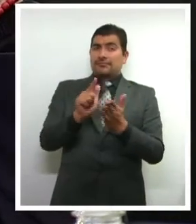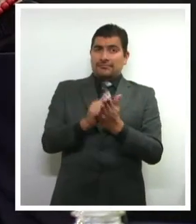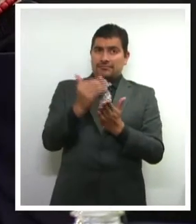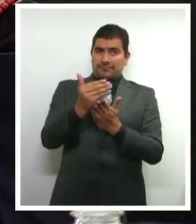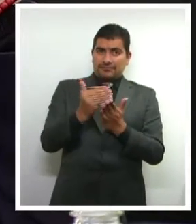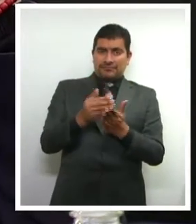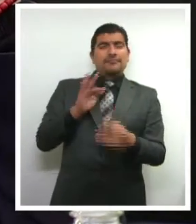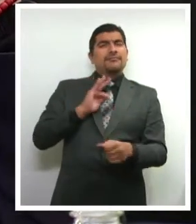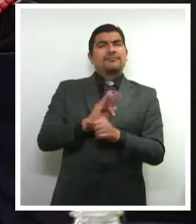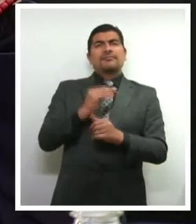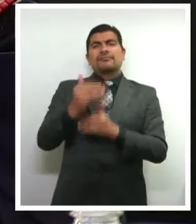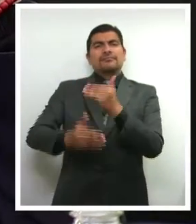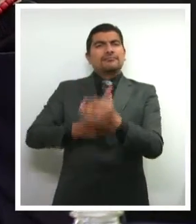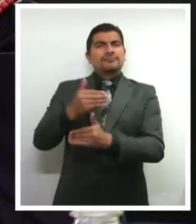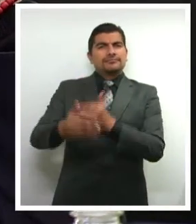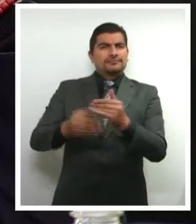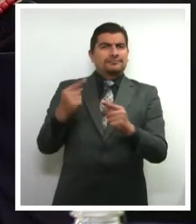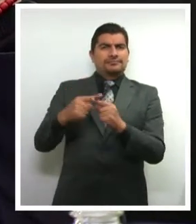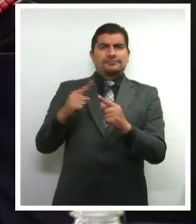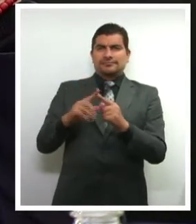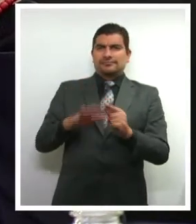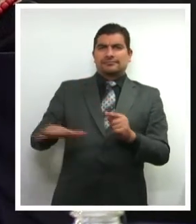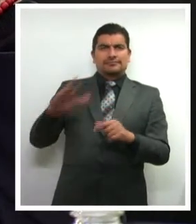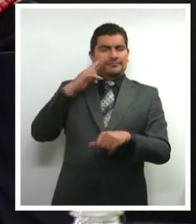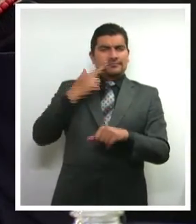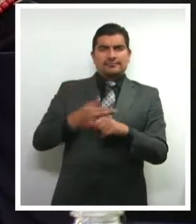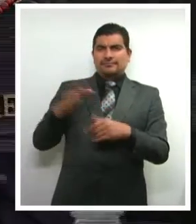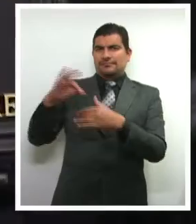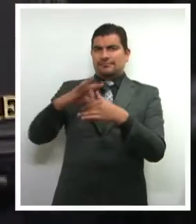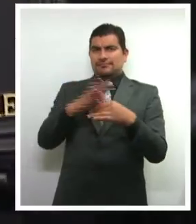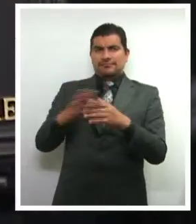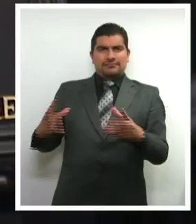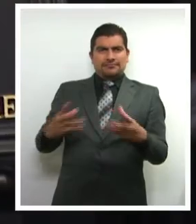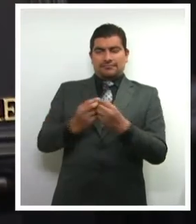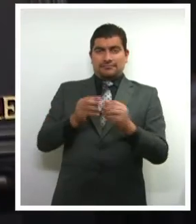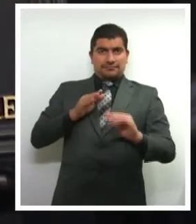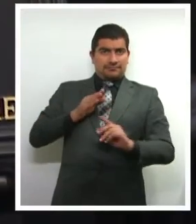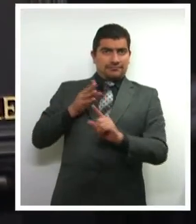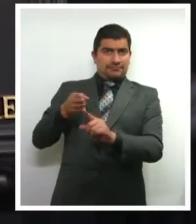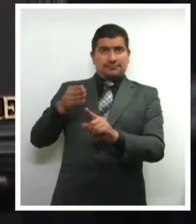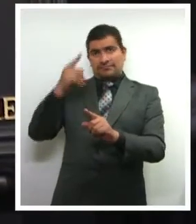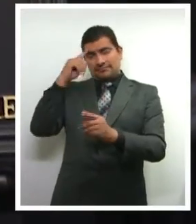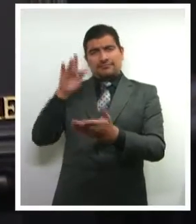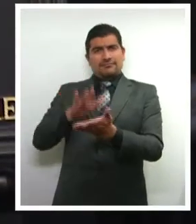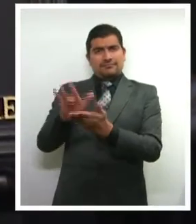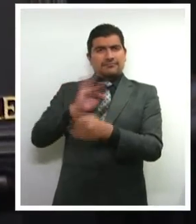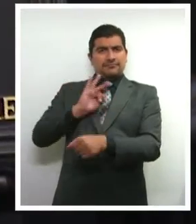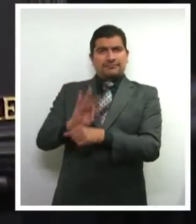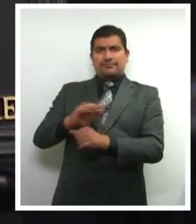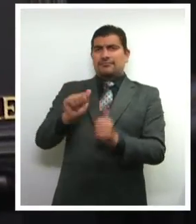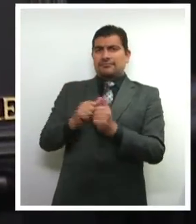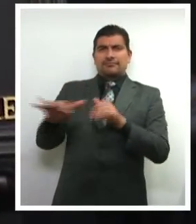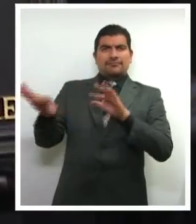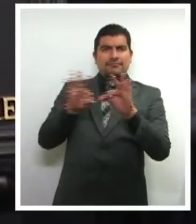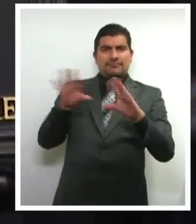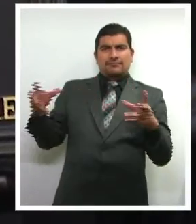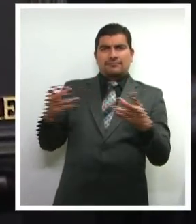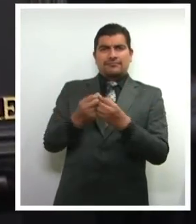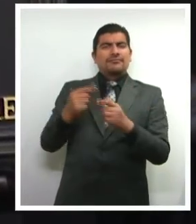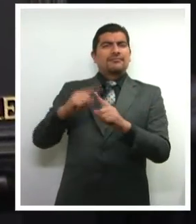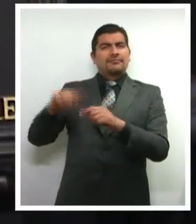los procedimientos e instituciones electorales, legisle en torno al proceso de elección de